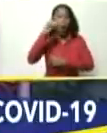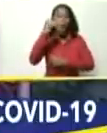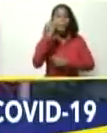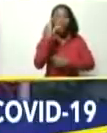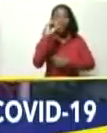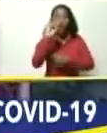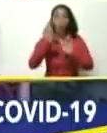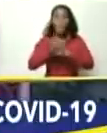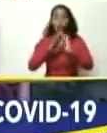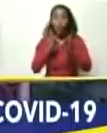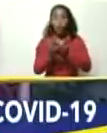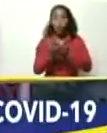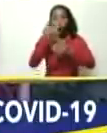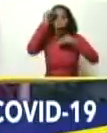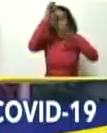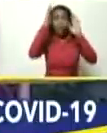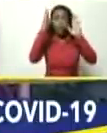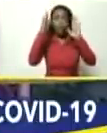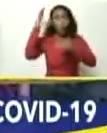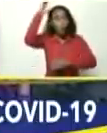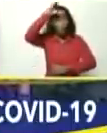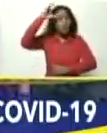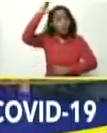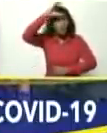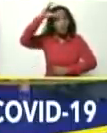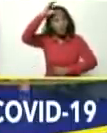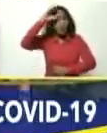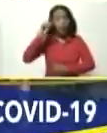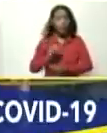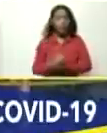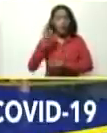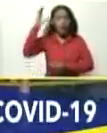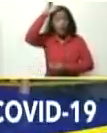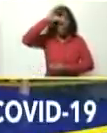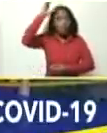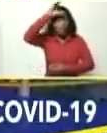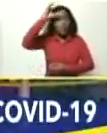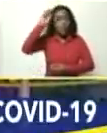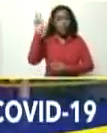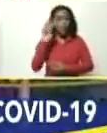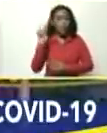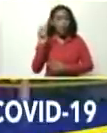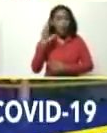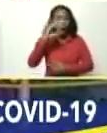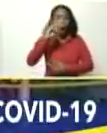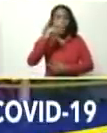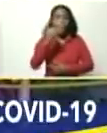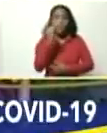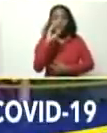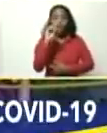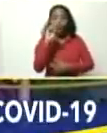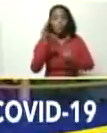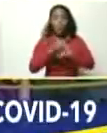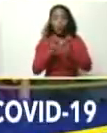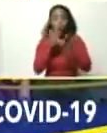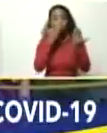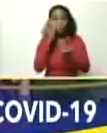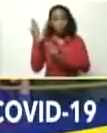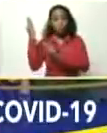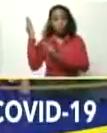mundo. Atención, conciencia. Conciencia, Venezuela. Omicron en el mundo.